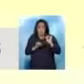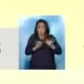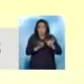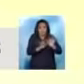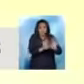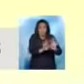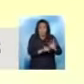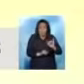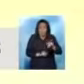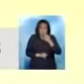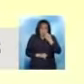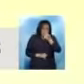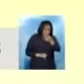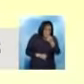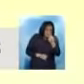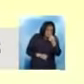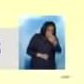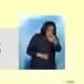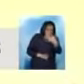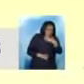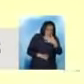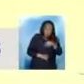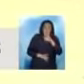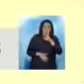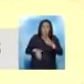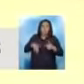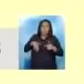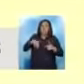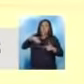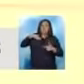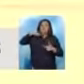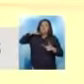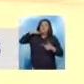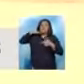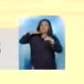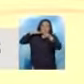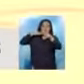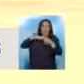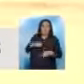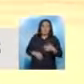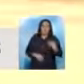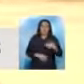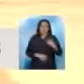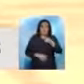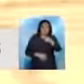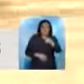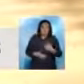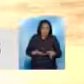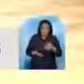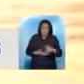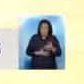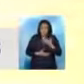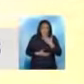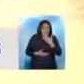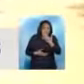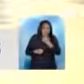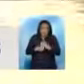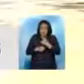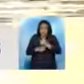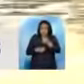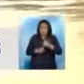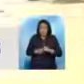Aarón, porque incluso vemos que más allá el agua llega hasta el cuello, y ahí es donde están trabajando con más ahínco